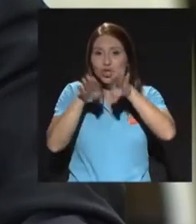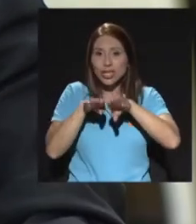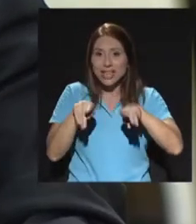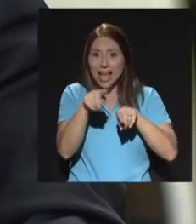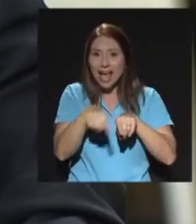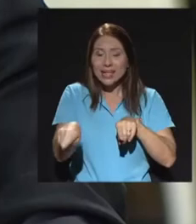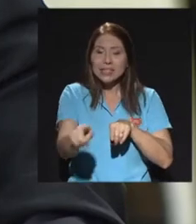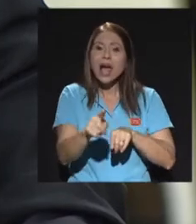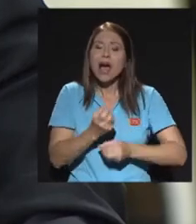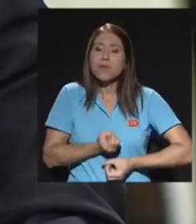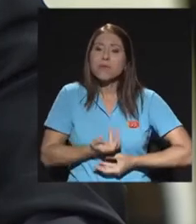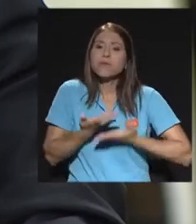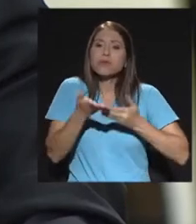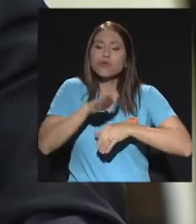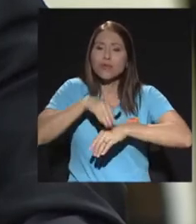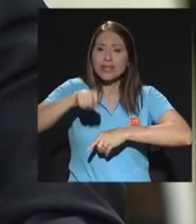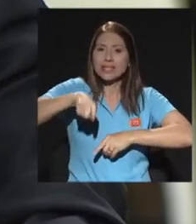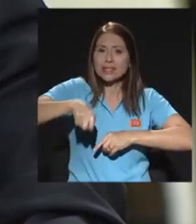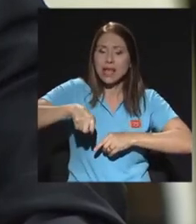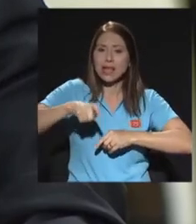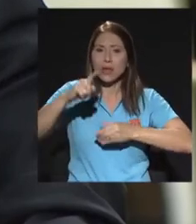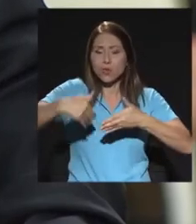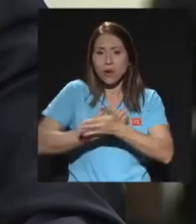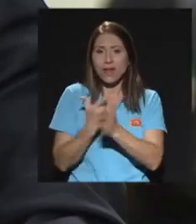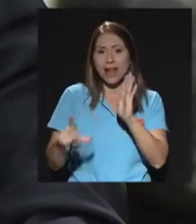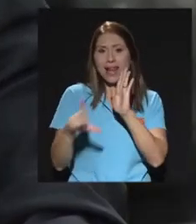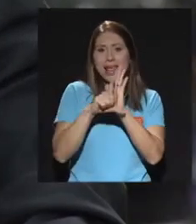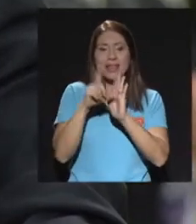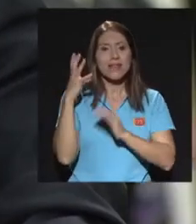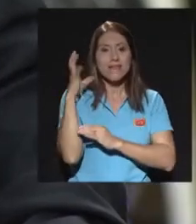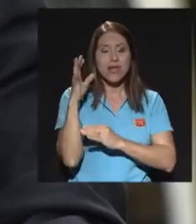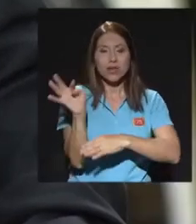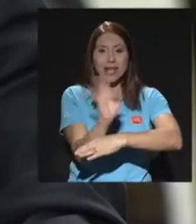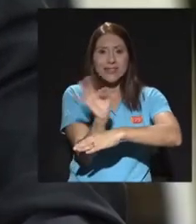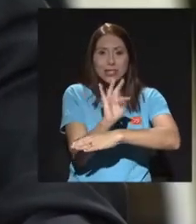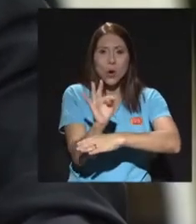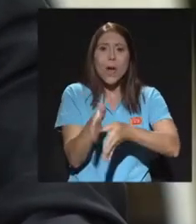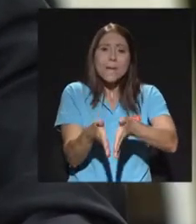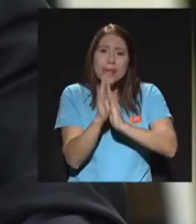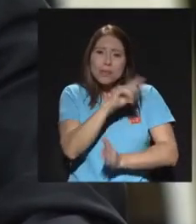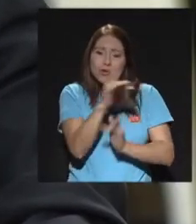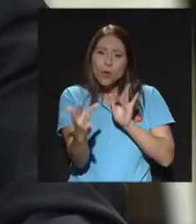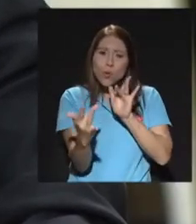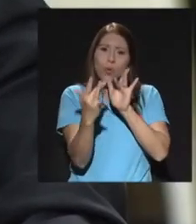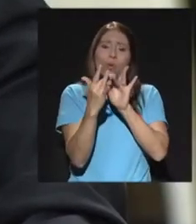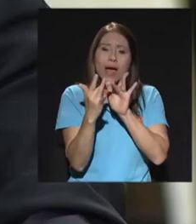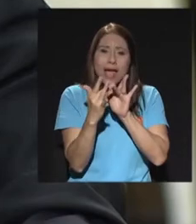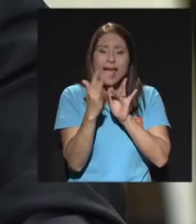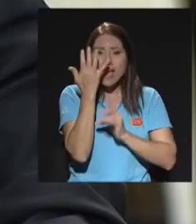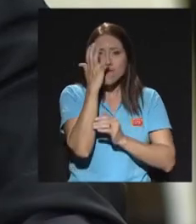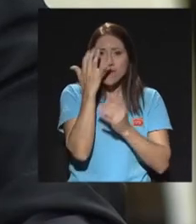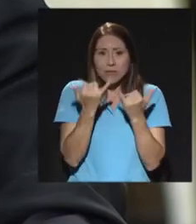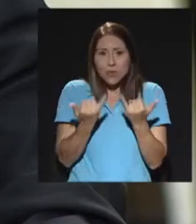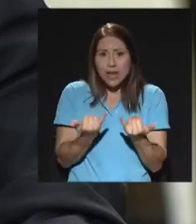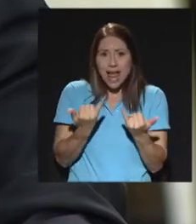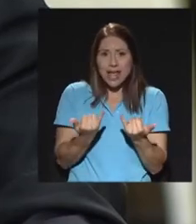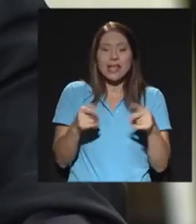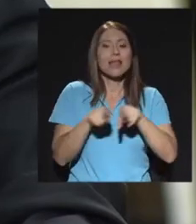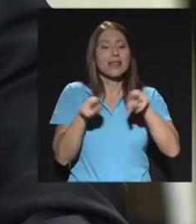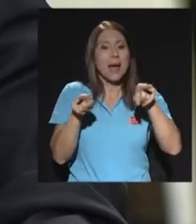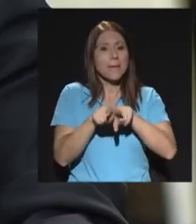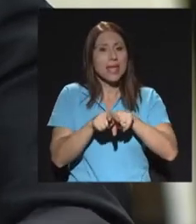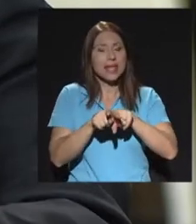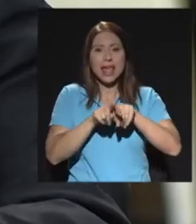expresado la necesidad de una nueva ley de radio y televisión, así que les pedimos que nos sigan en Facebook Live y también, por supuesto, por nuestras redes